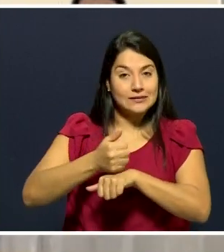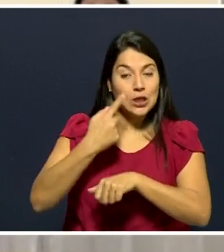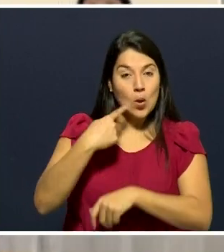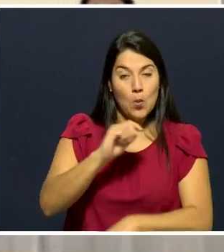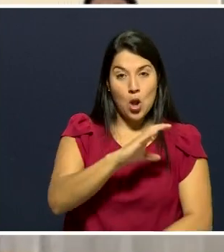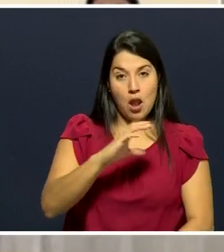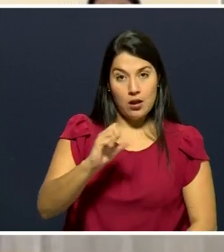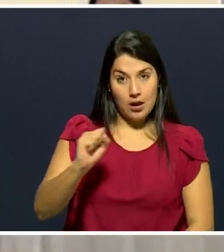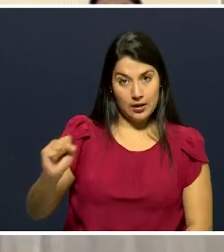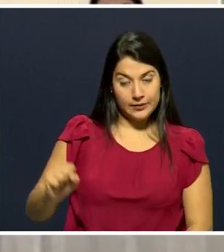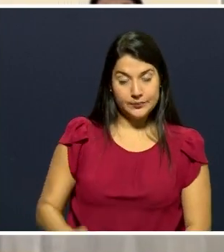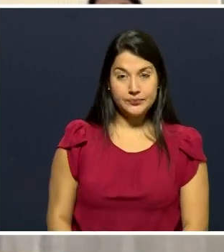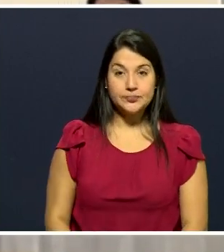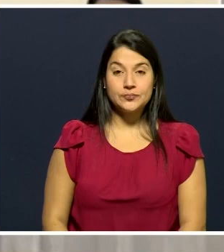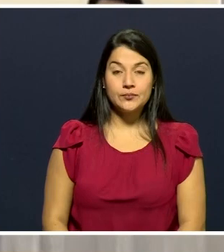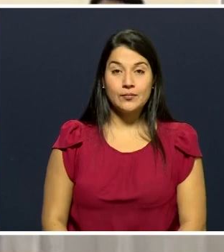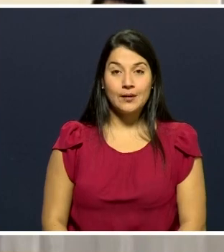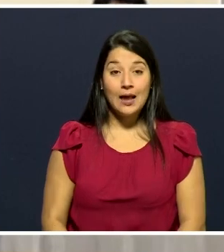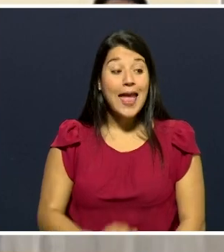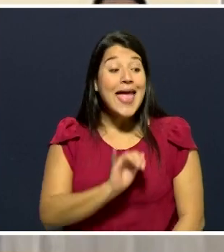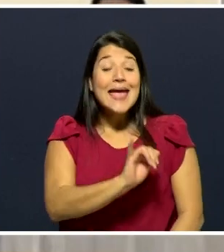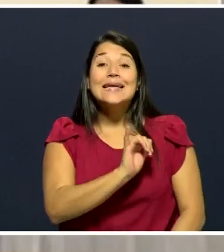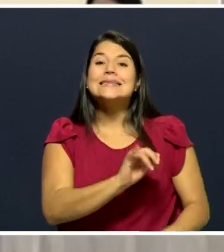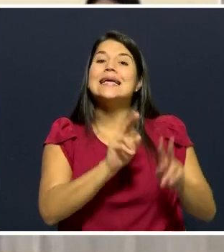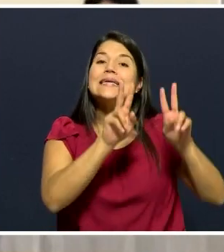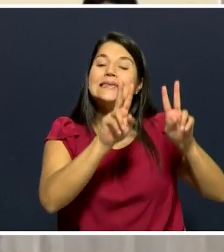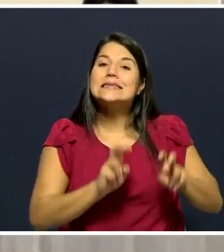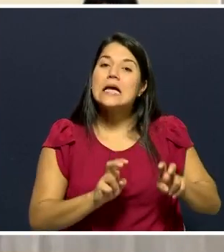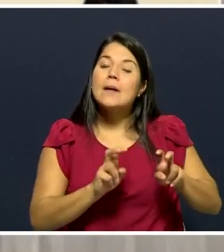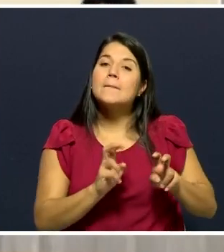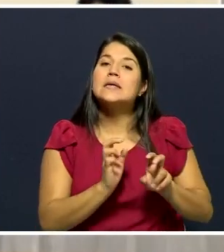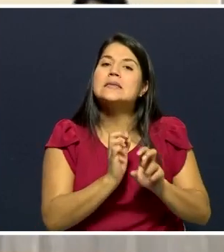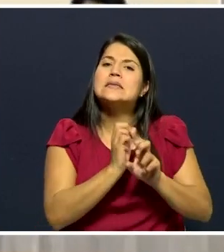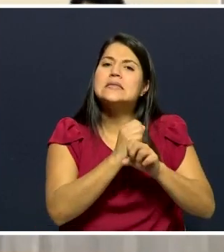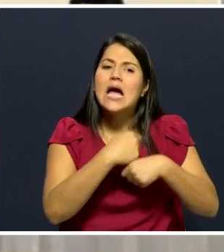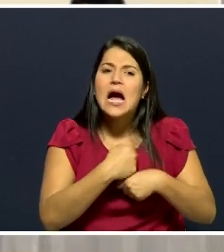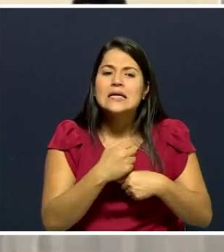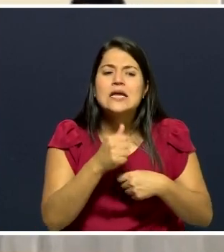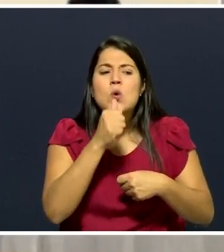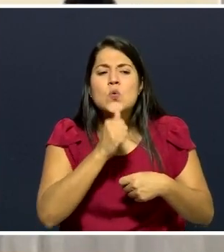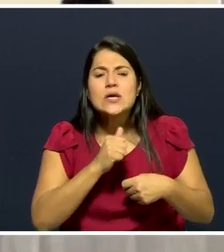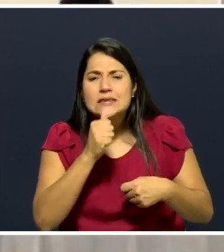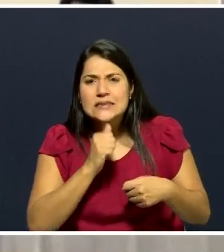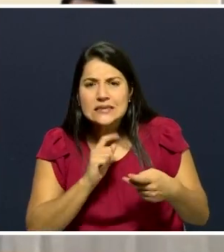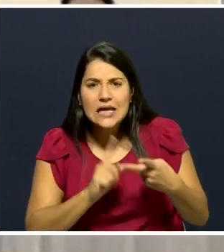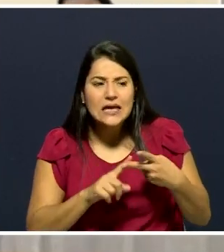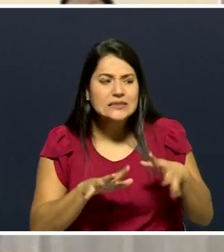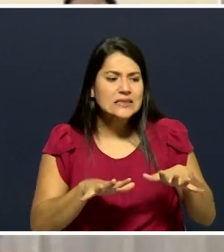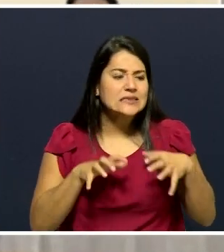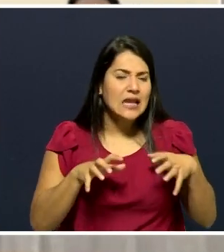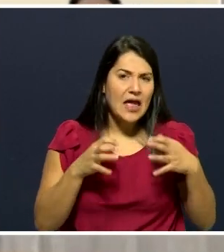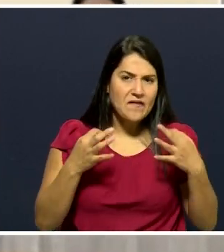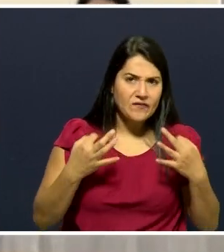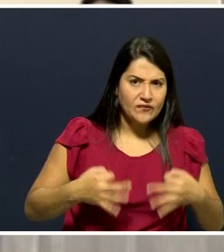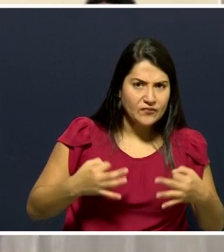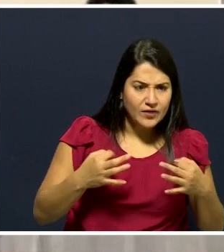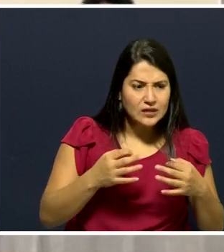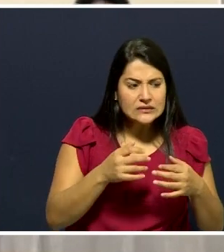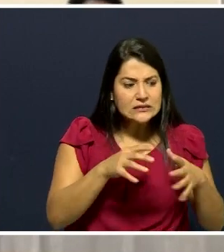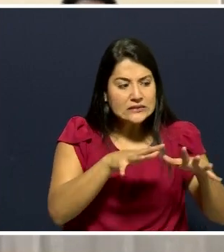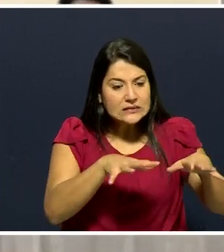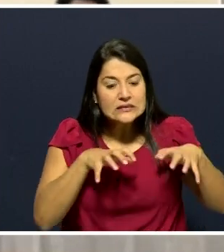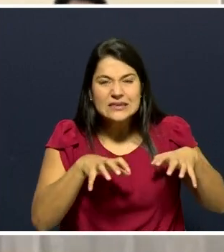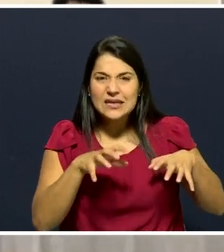Caja. Estos son pruebas que se hacen de resistencia, de estrés físico y de funcionalidad